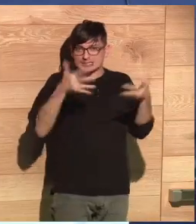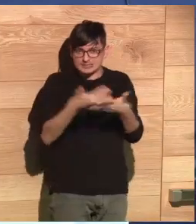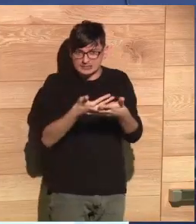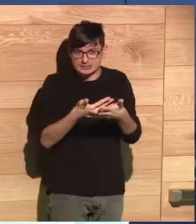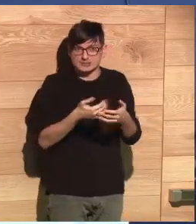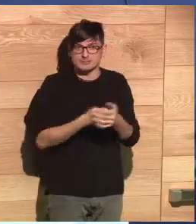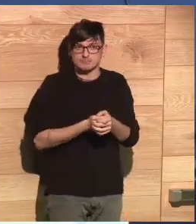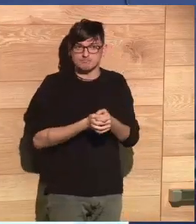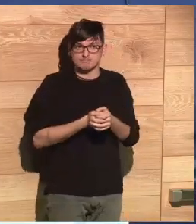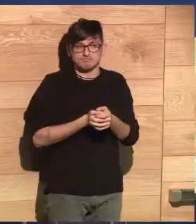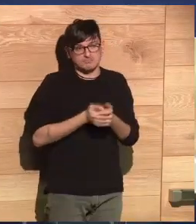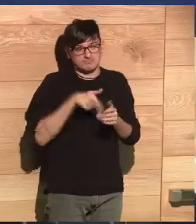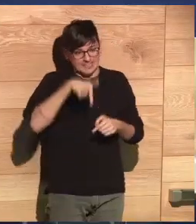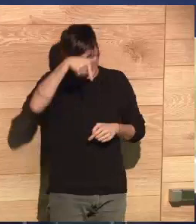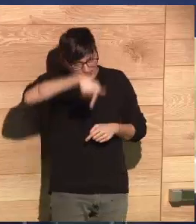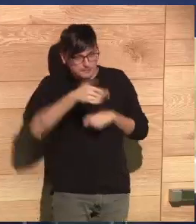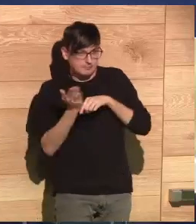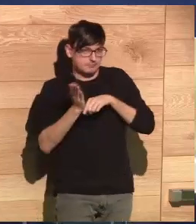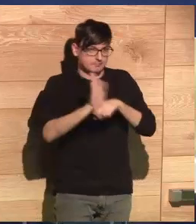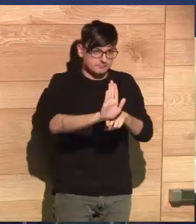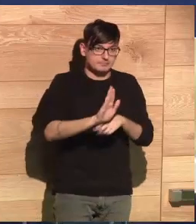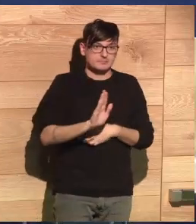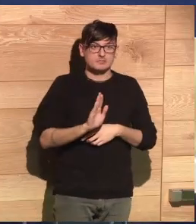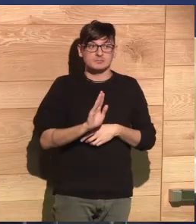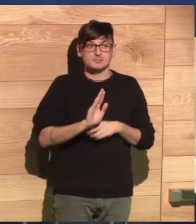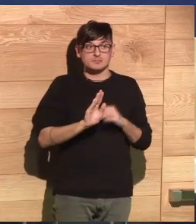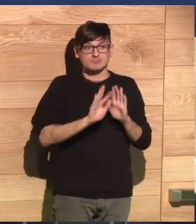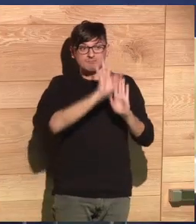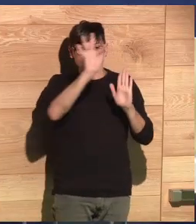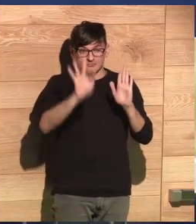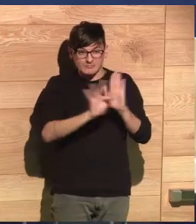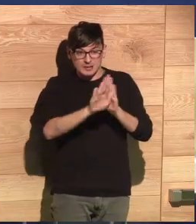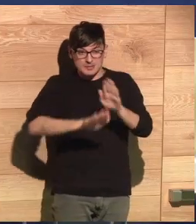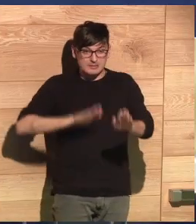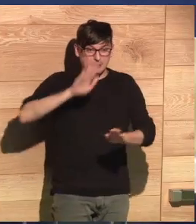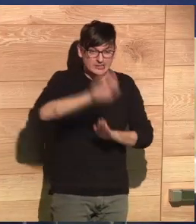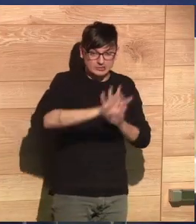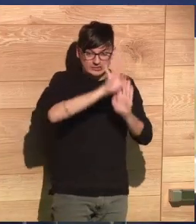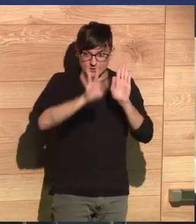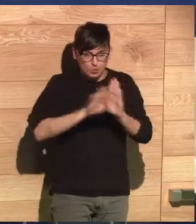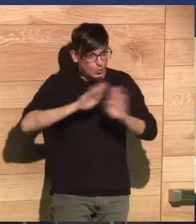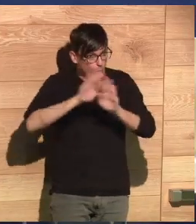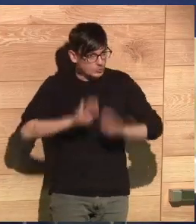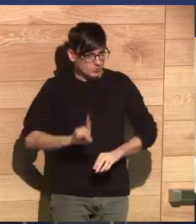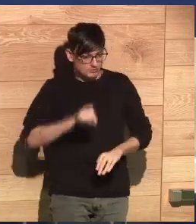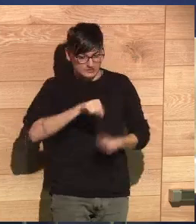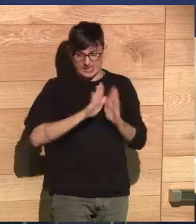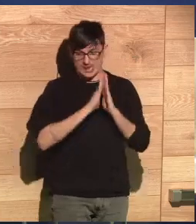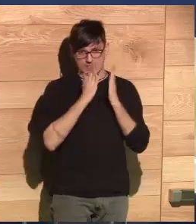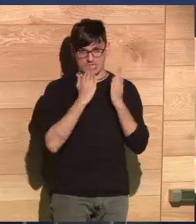mayores también, porque lo presentamos aquí. Y bueno, pues el siguiente paso, que yo creo que no es el último, es este del libro de